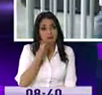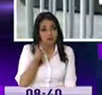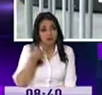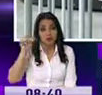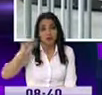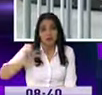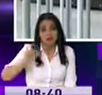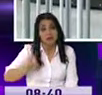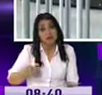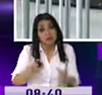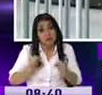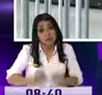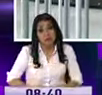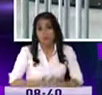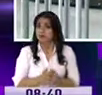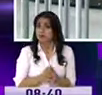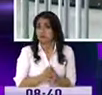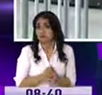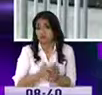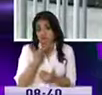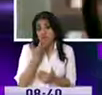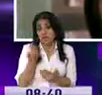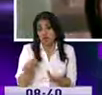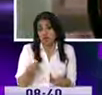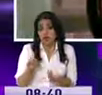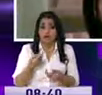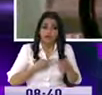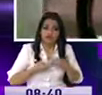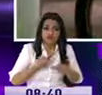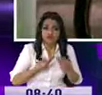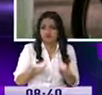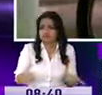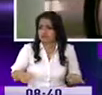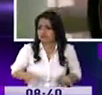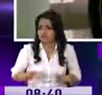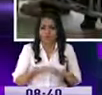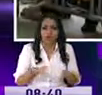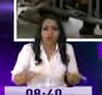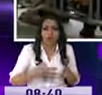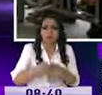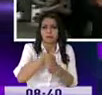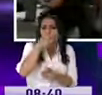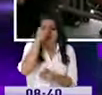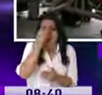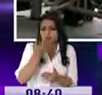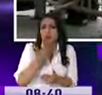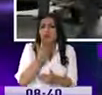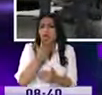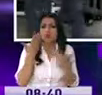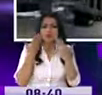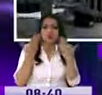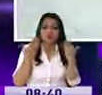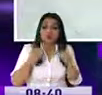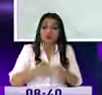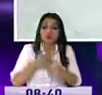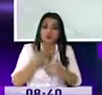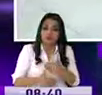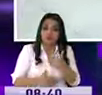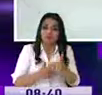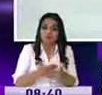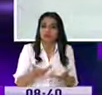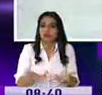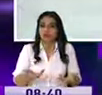fin, tener mercado de pulgas, emprendimientos ahí, no sé, se pueden ir haciendo tantas cosas.